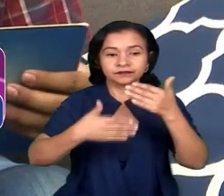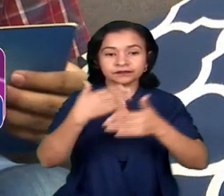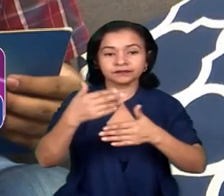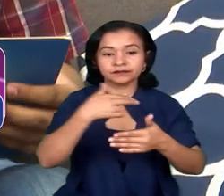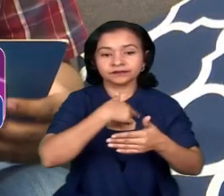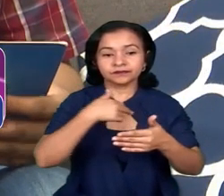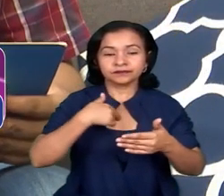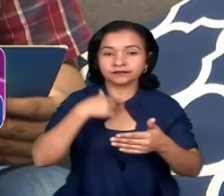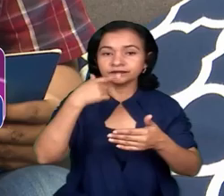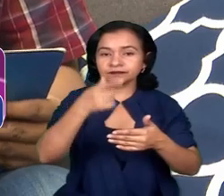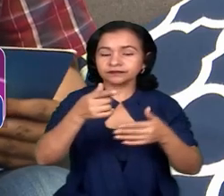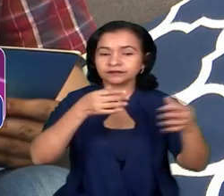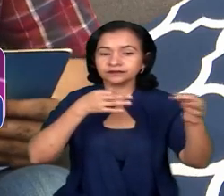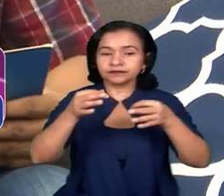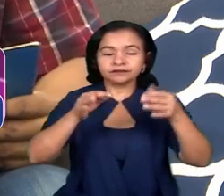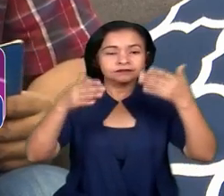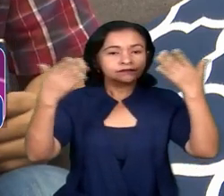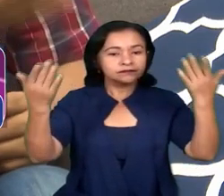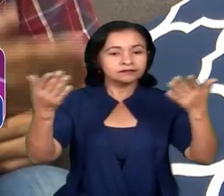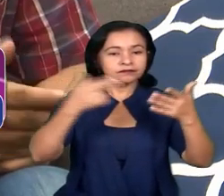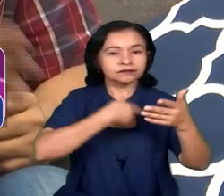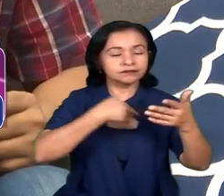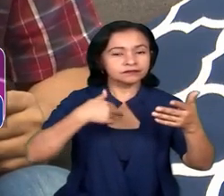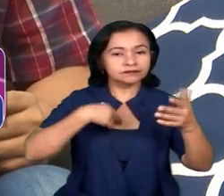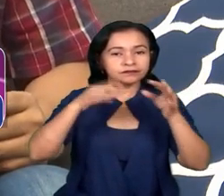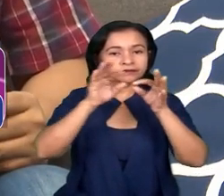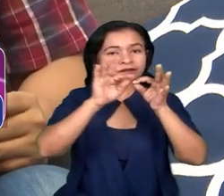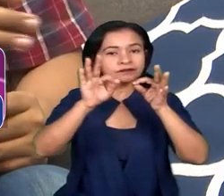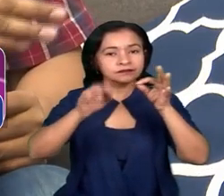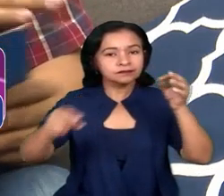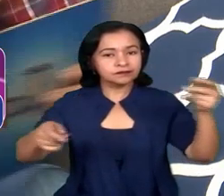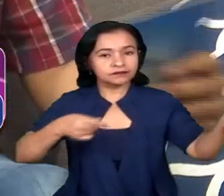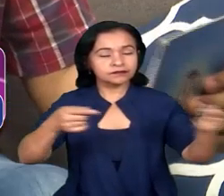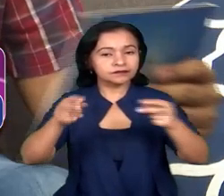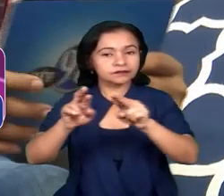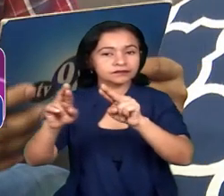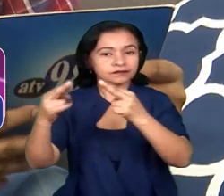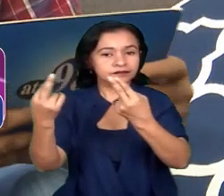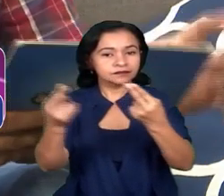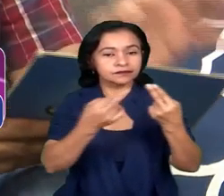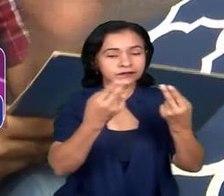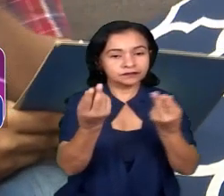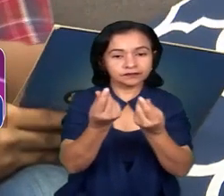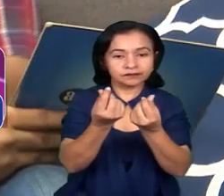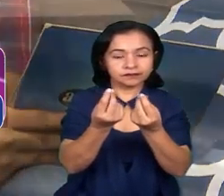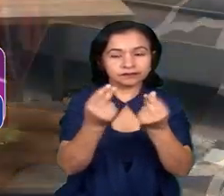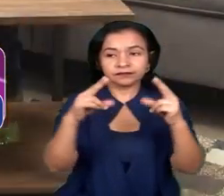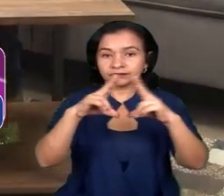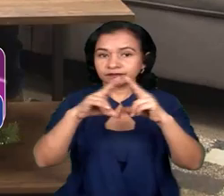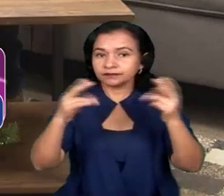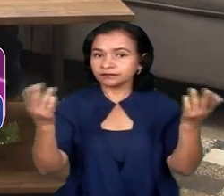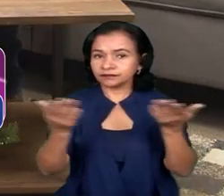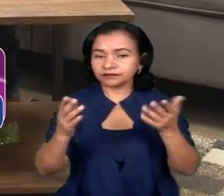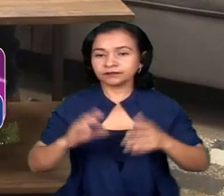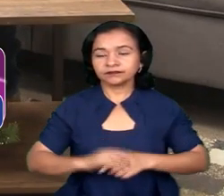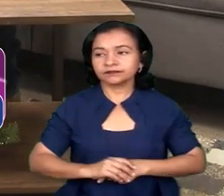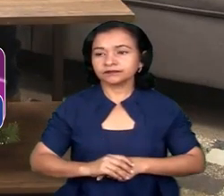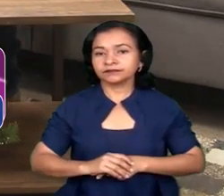la conclusión efectivamente de realizar estas ferias, encuentros y toda esta serie de actividades para reactivar la economía nicaragüense? Bueno, porque aquí